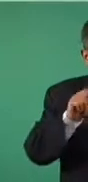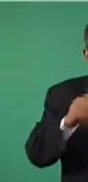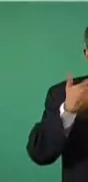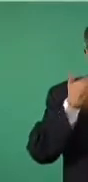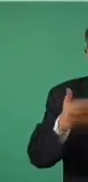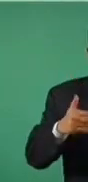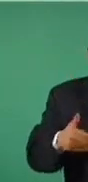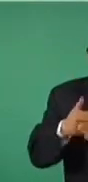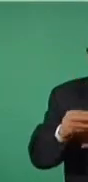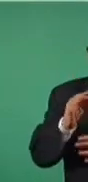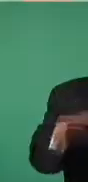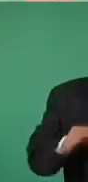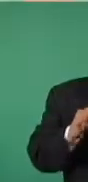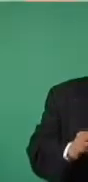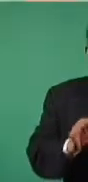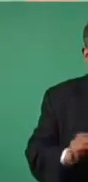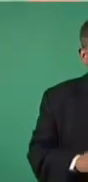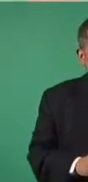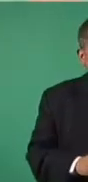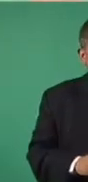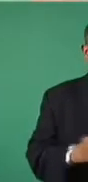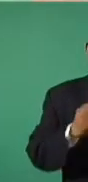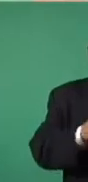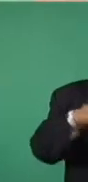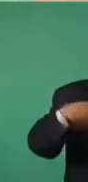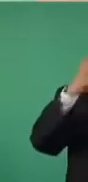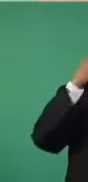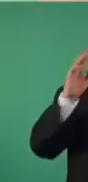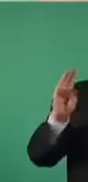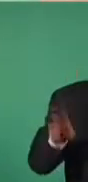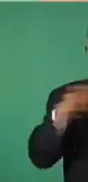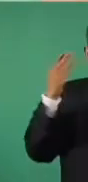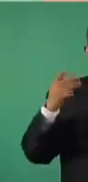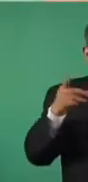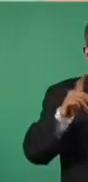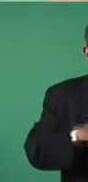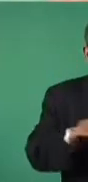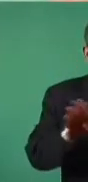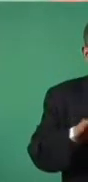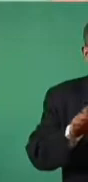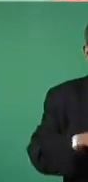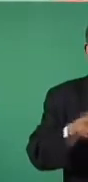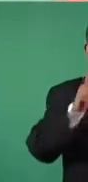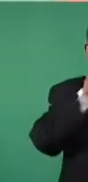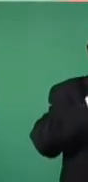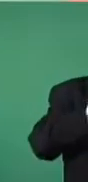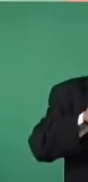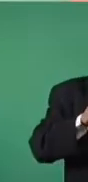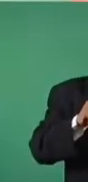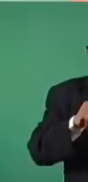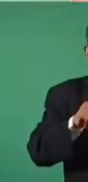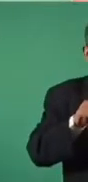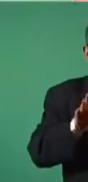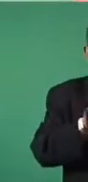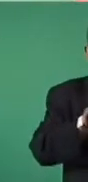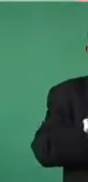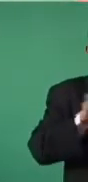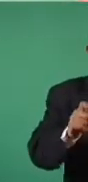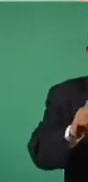Hay una situación ahora en el mundo, está subiendo el precio del acero, sin embargo,